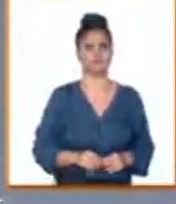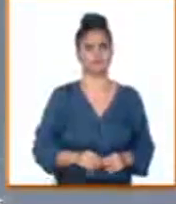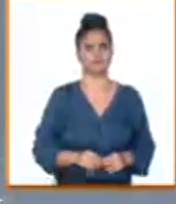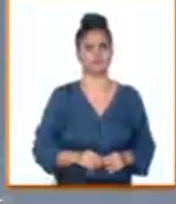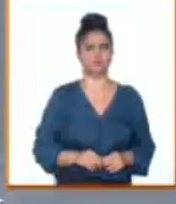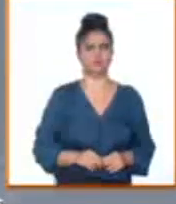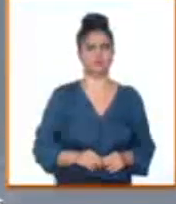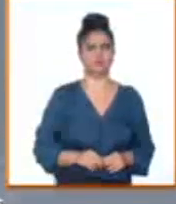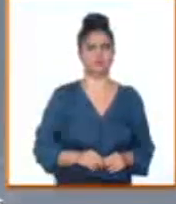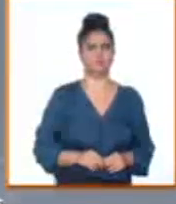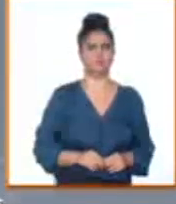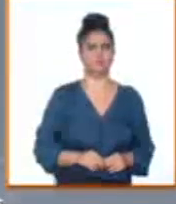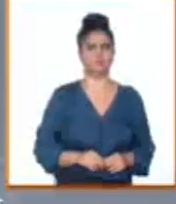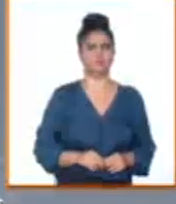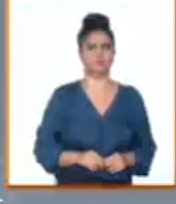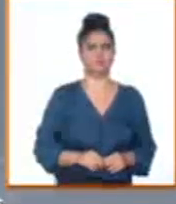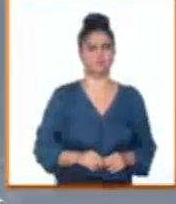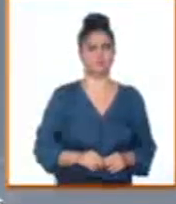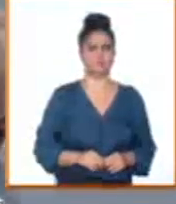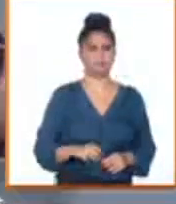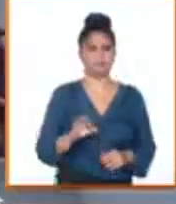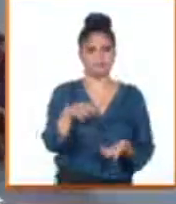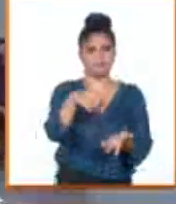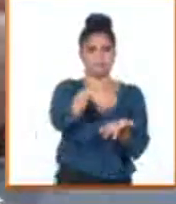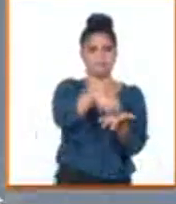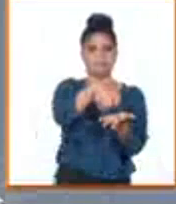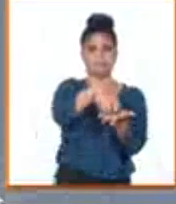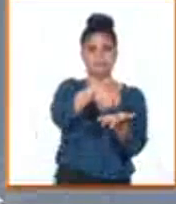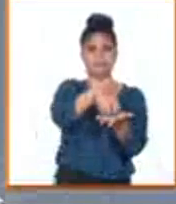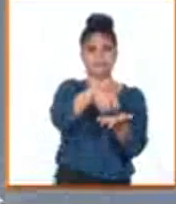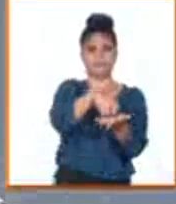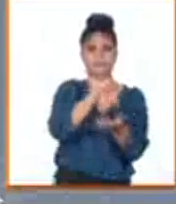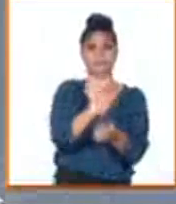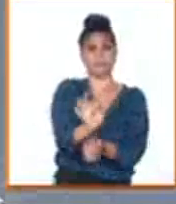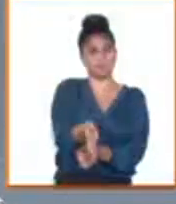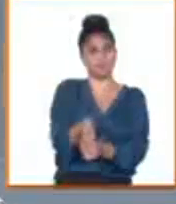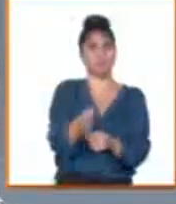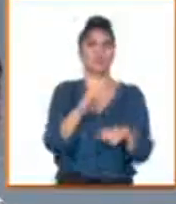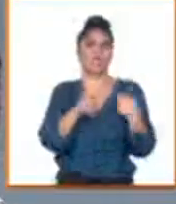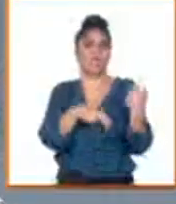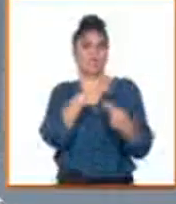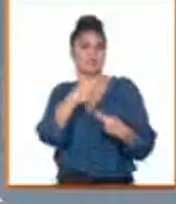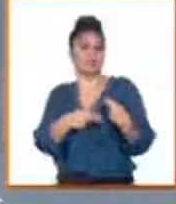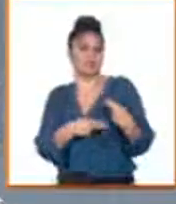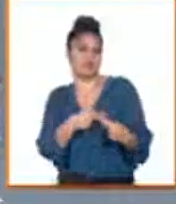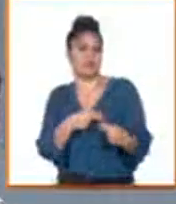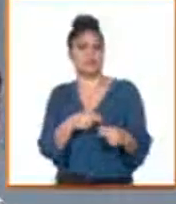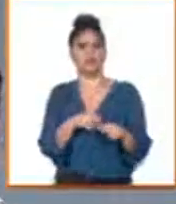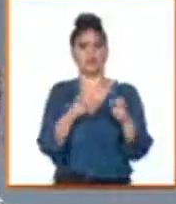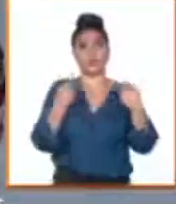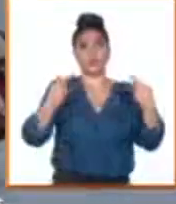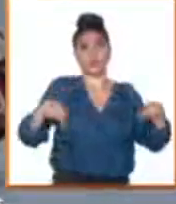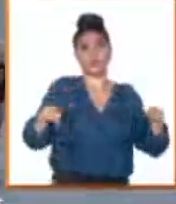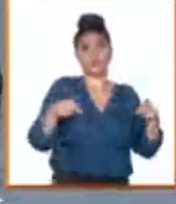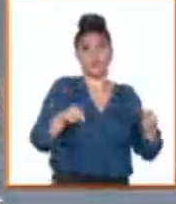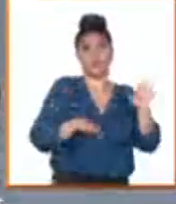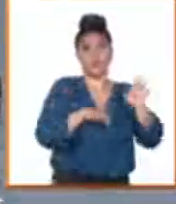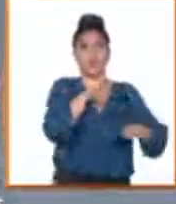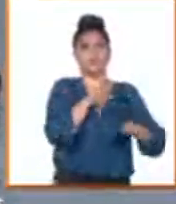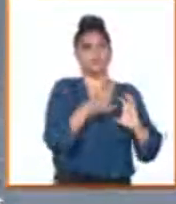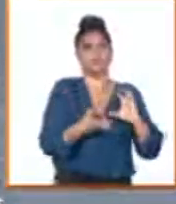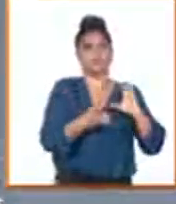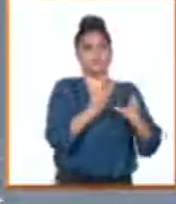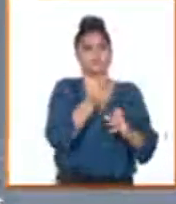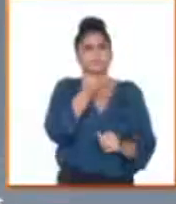eso hay que subrayarlo, ya tenemos, vamos a buscarlo, pero tiene que hacerlo desde el profesional que esté un poco confundido o no sepa